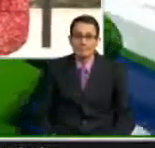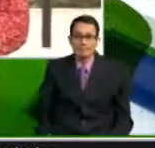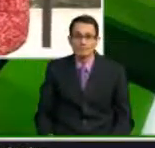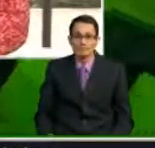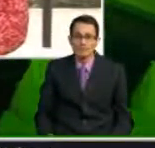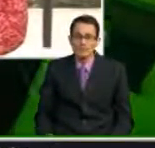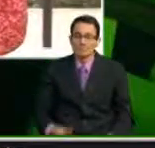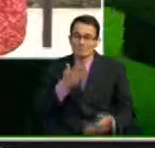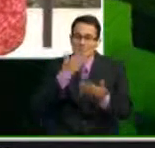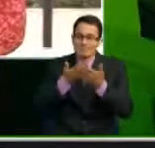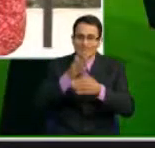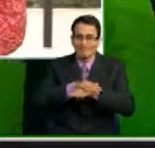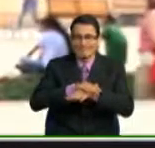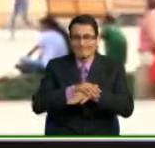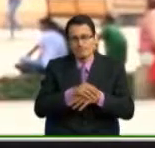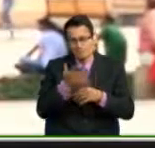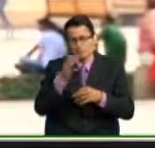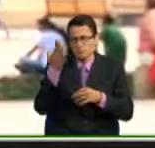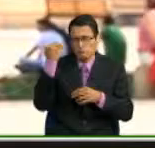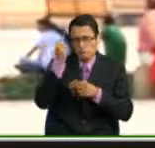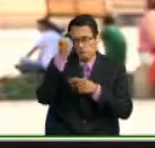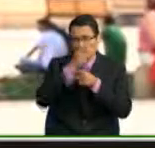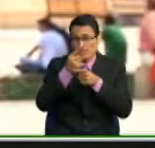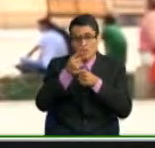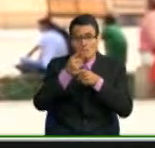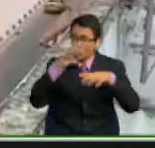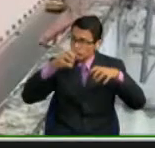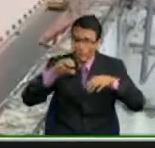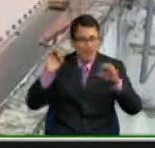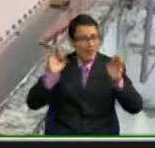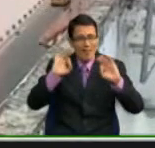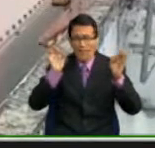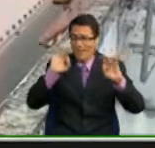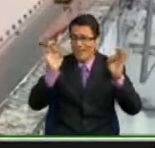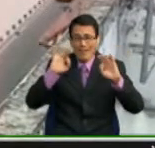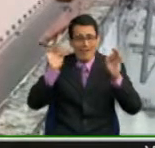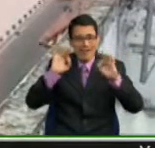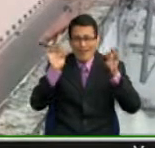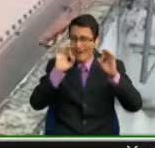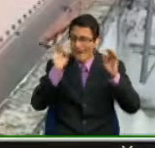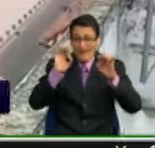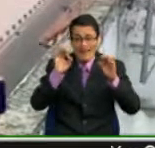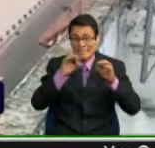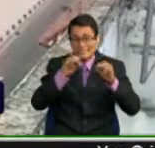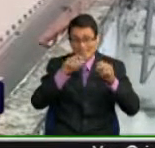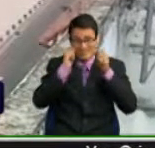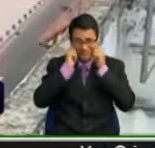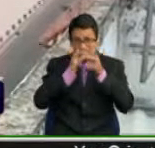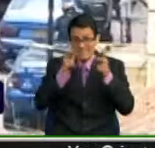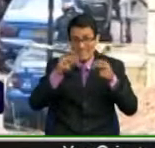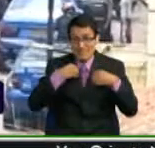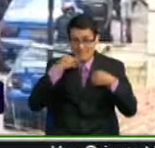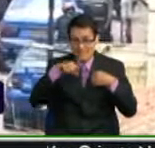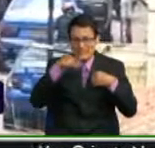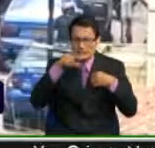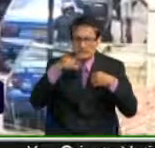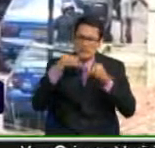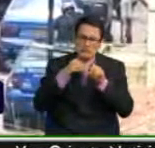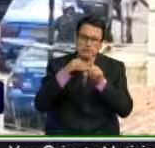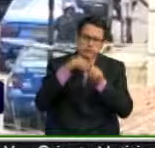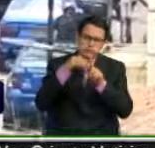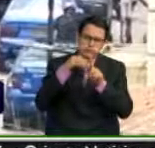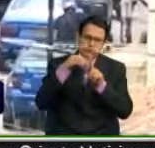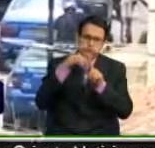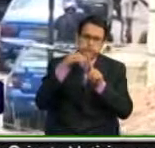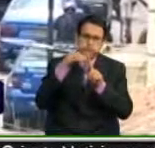Buenas tardes. Desde hace más de una semana en Pamplona no llueve y han tenido los habitantes que soportar altas temperaturas. Lo que le